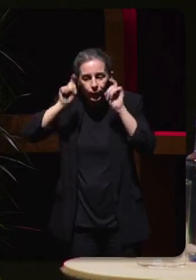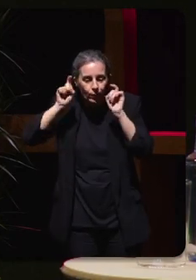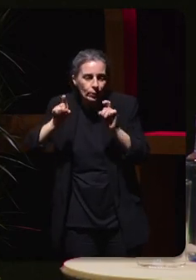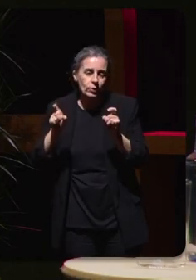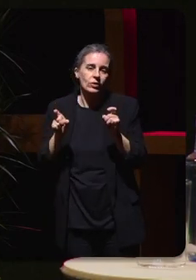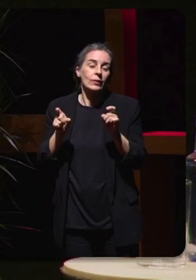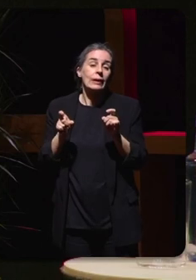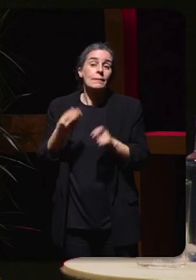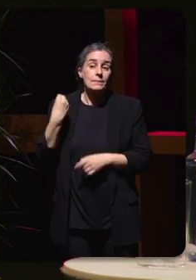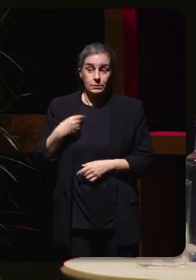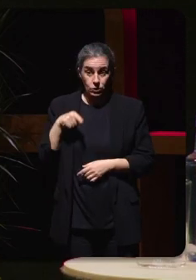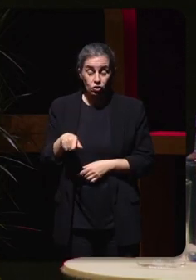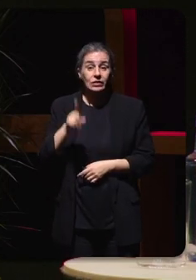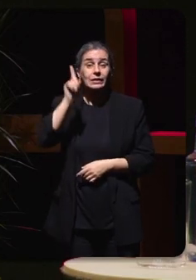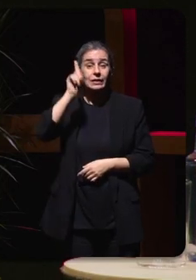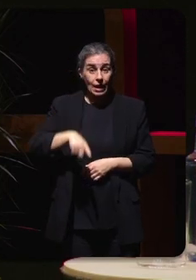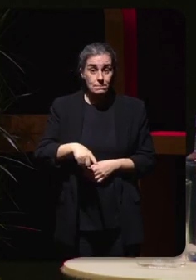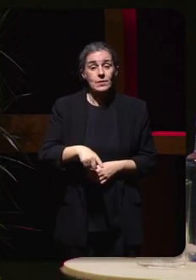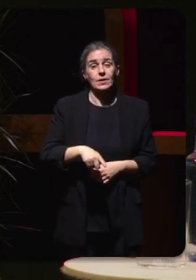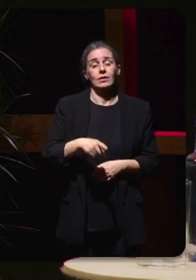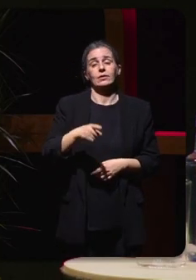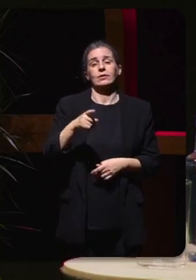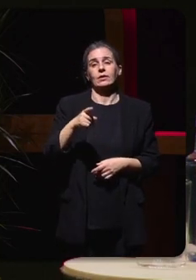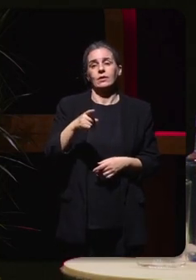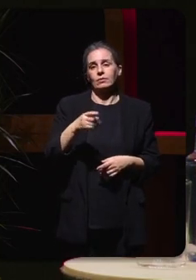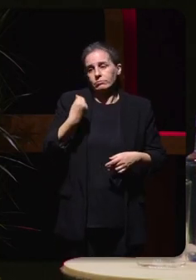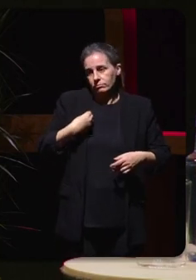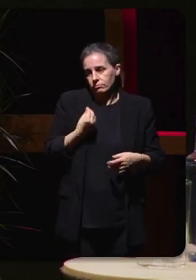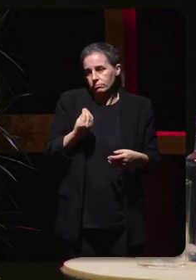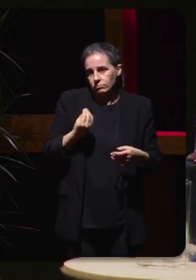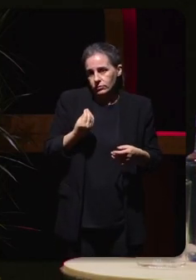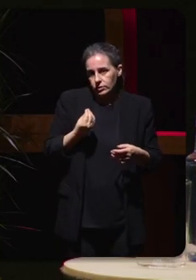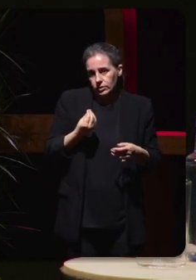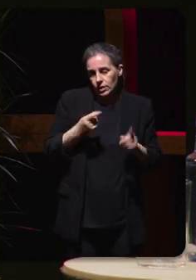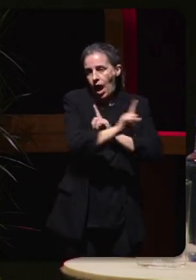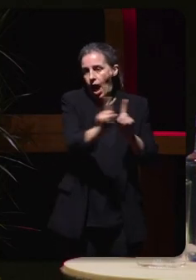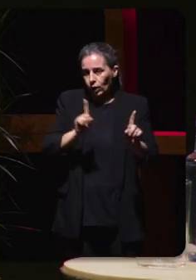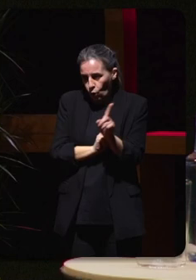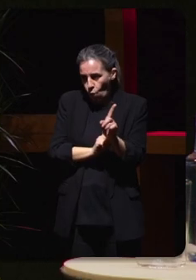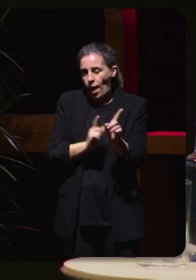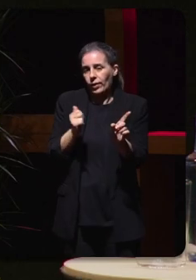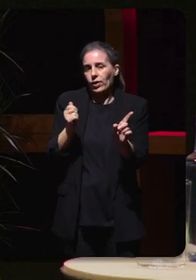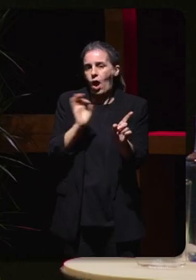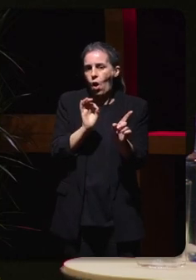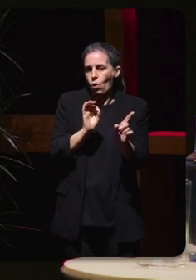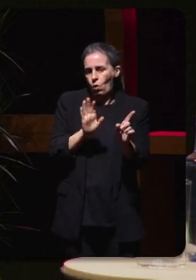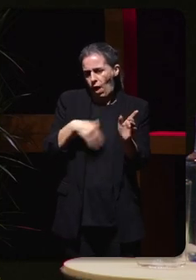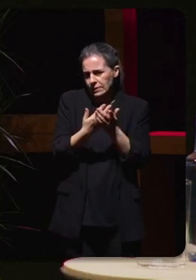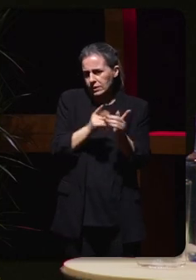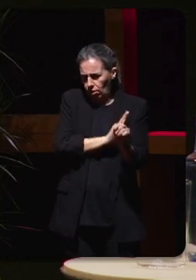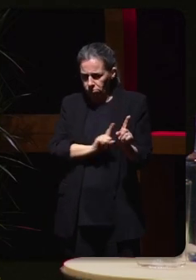solo eso, sino que en las retaguardias y en los... Y no tanto en las retaguardias, incluso en muy cercanos al frente,